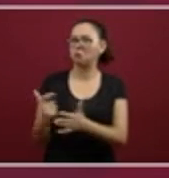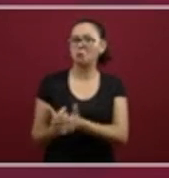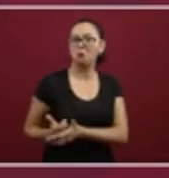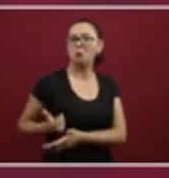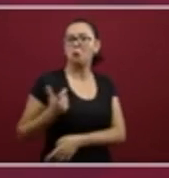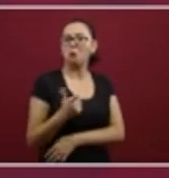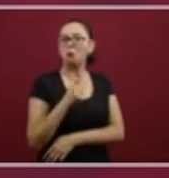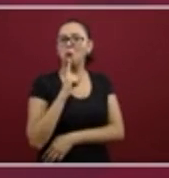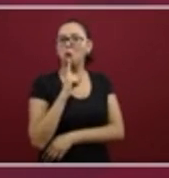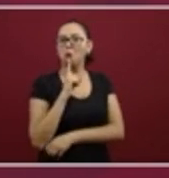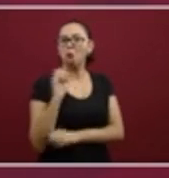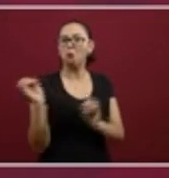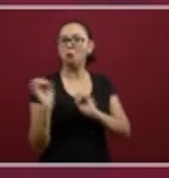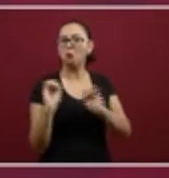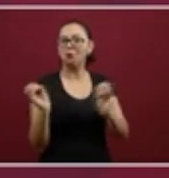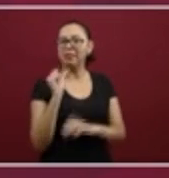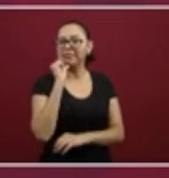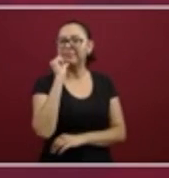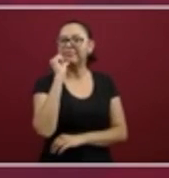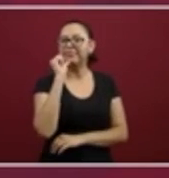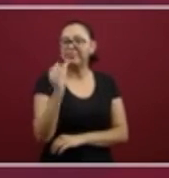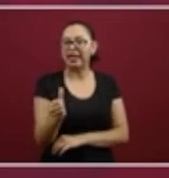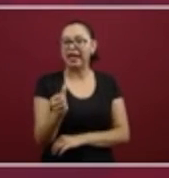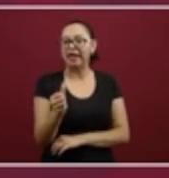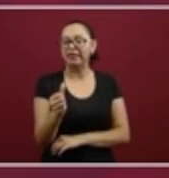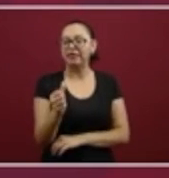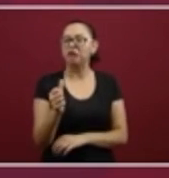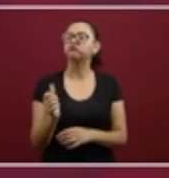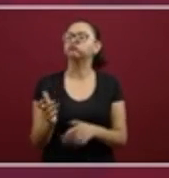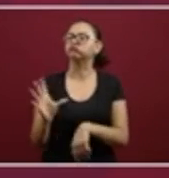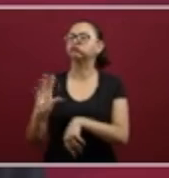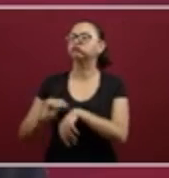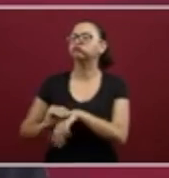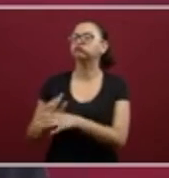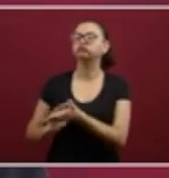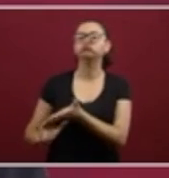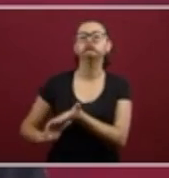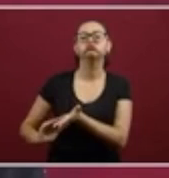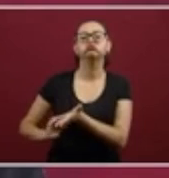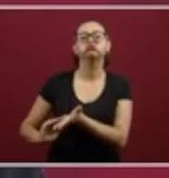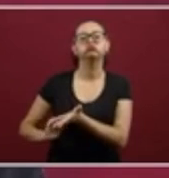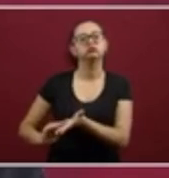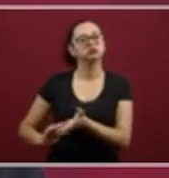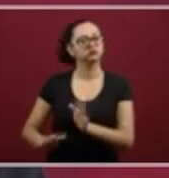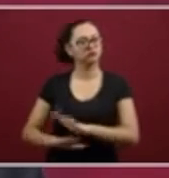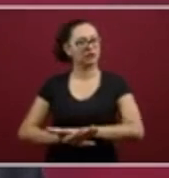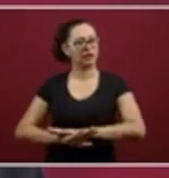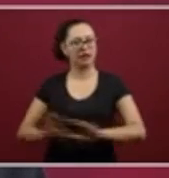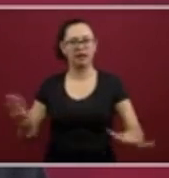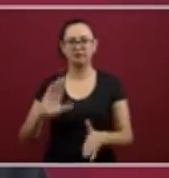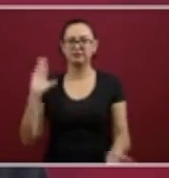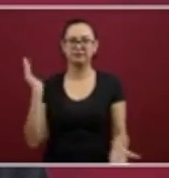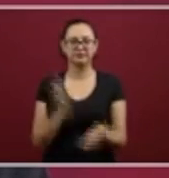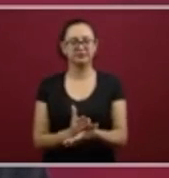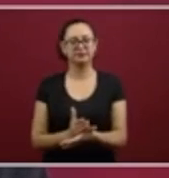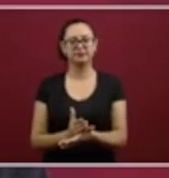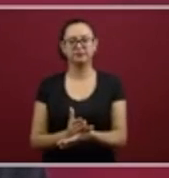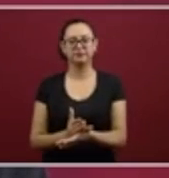o recibiendo condonaciones. Entonces, eso ya se termina.